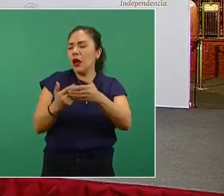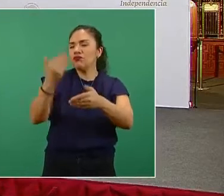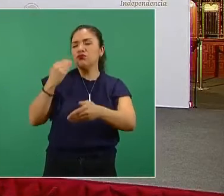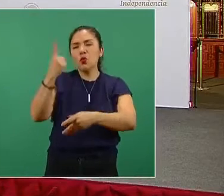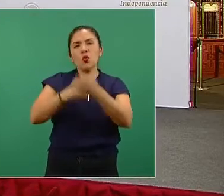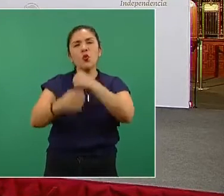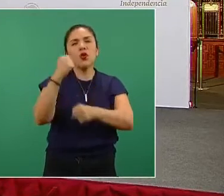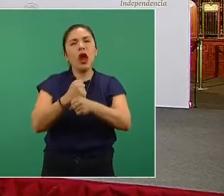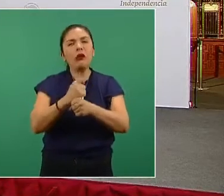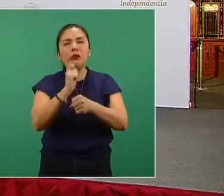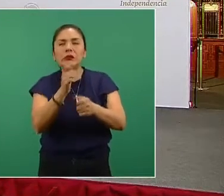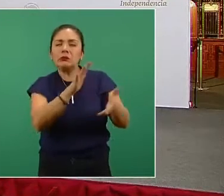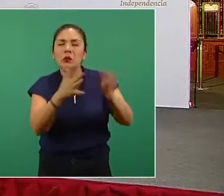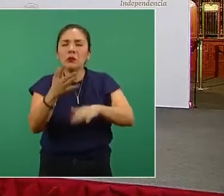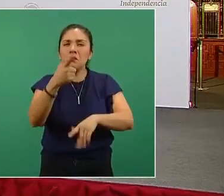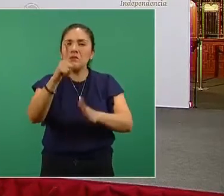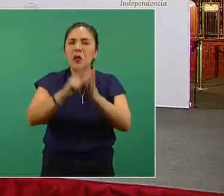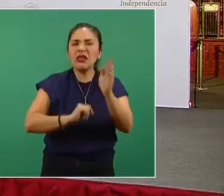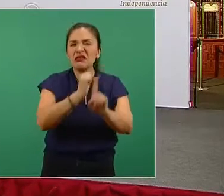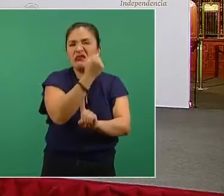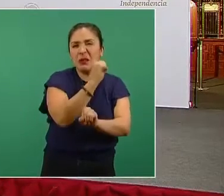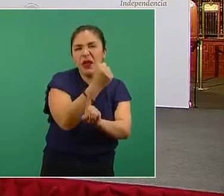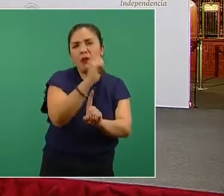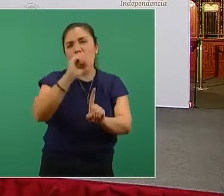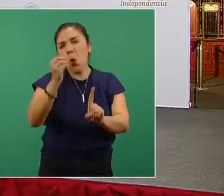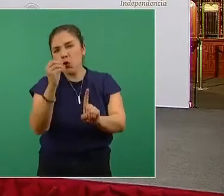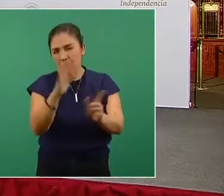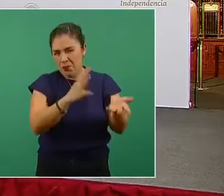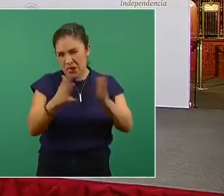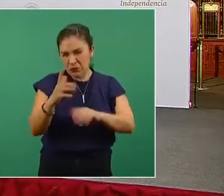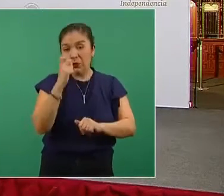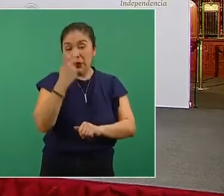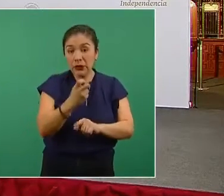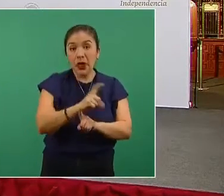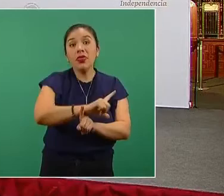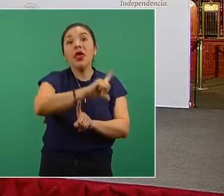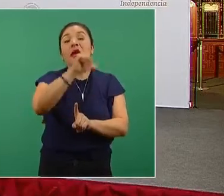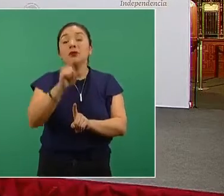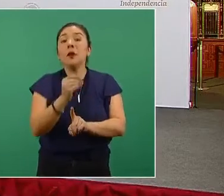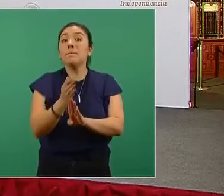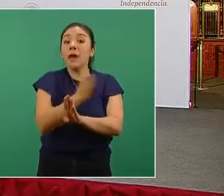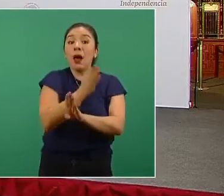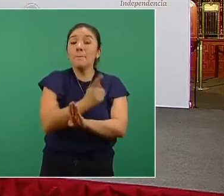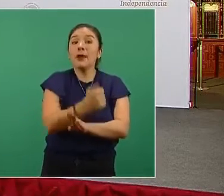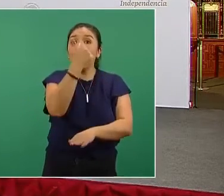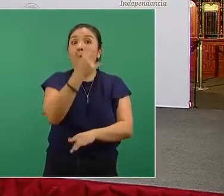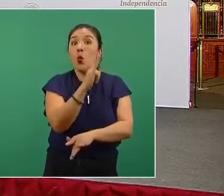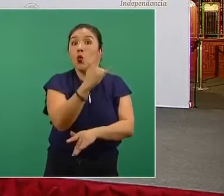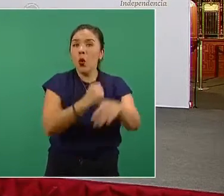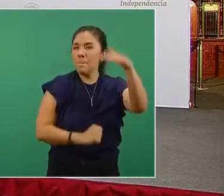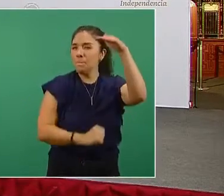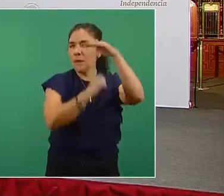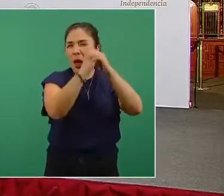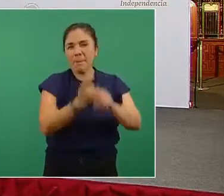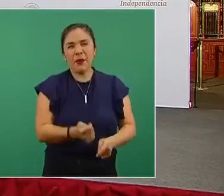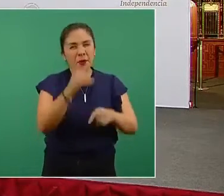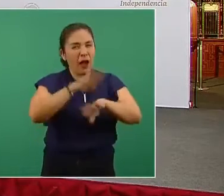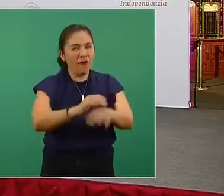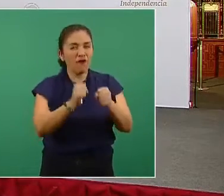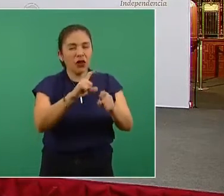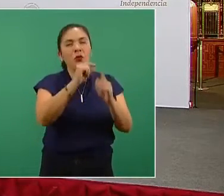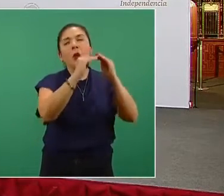pasado entre los meses de septiembre y octubre, después de nuestra primera ola, nuestro primer